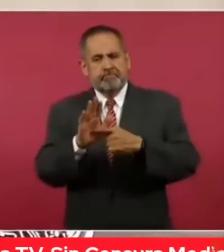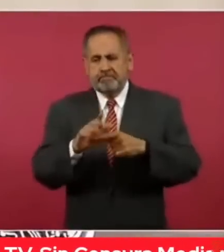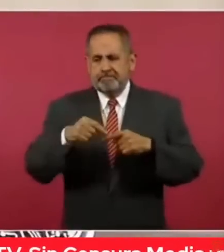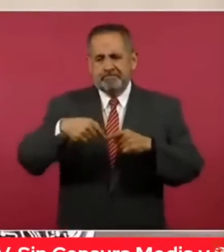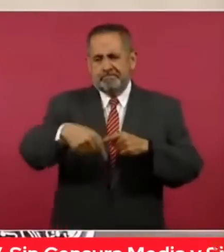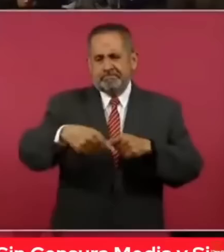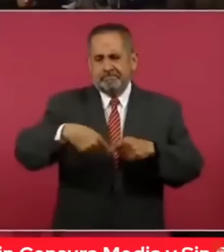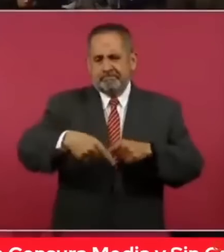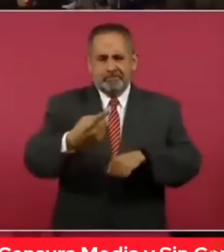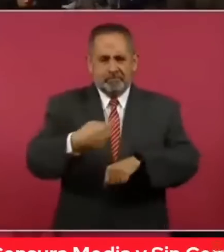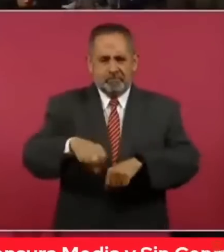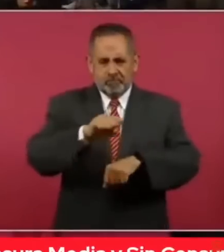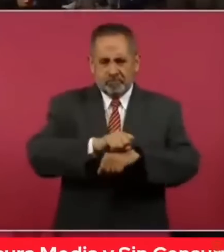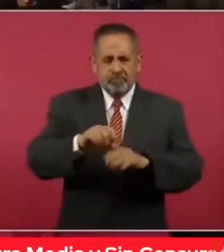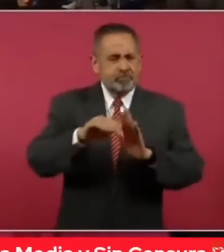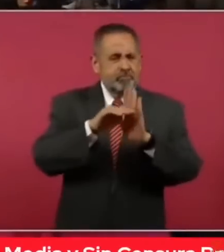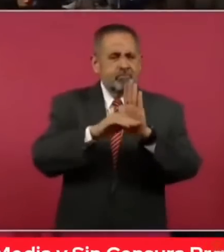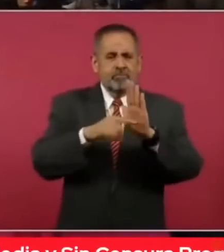esta semana